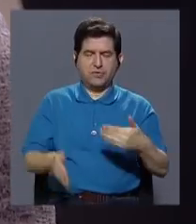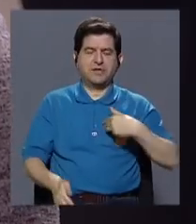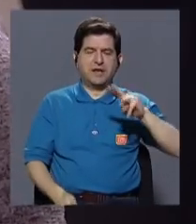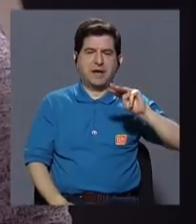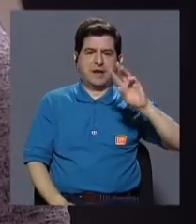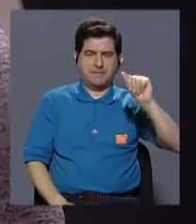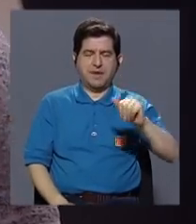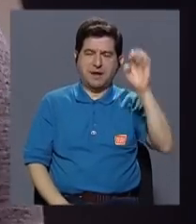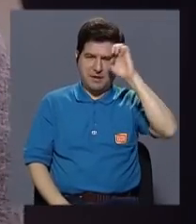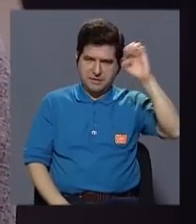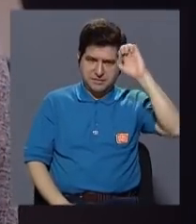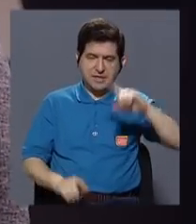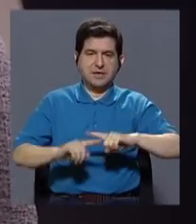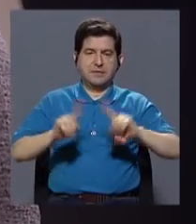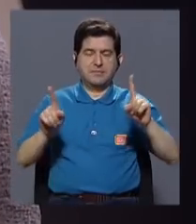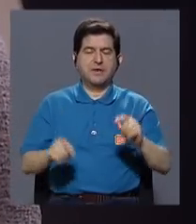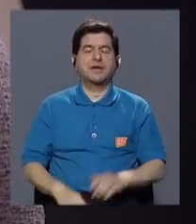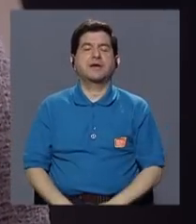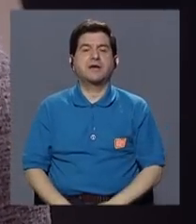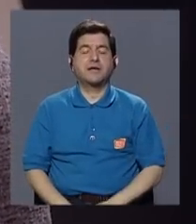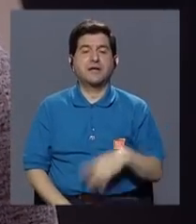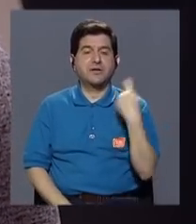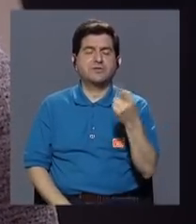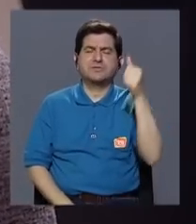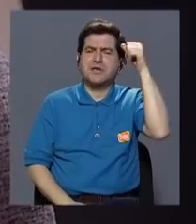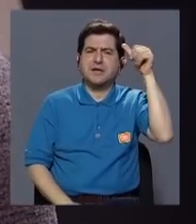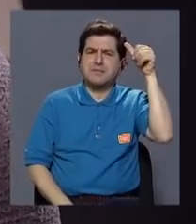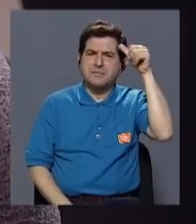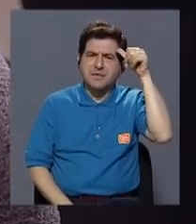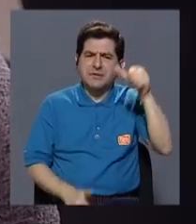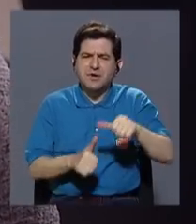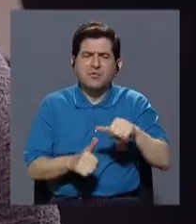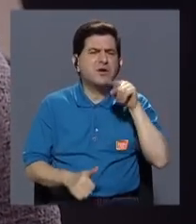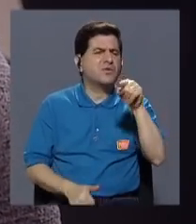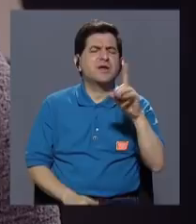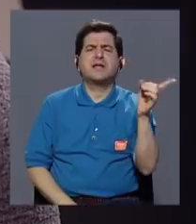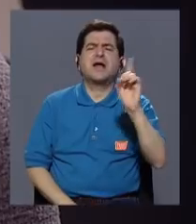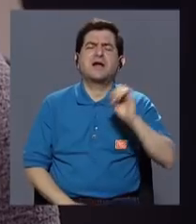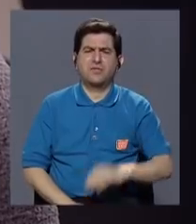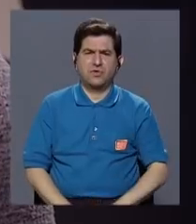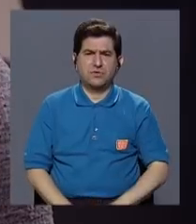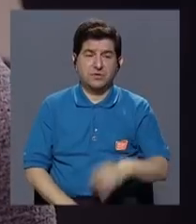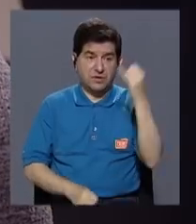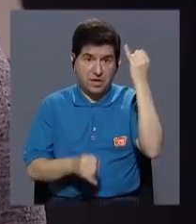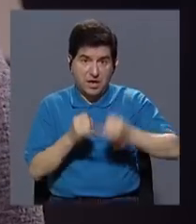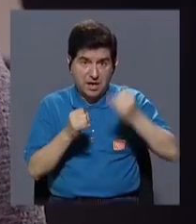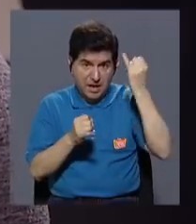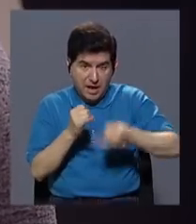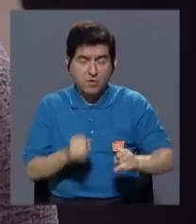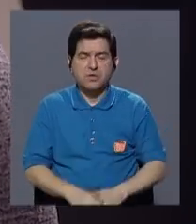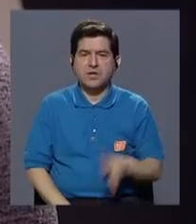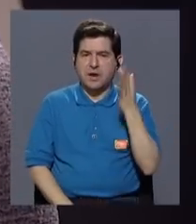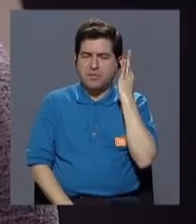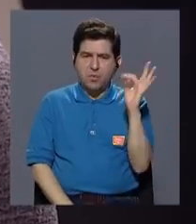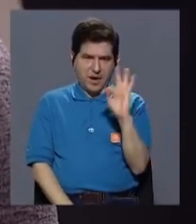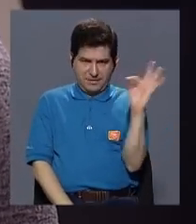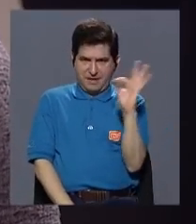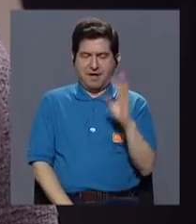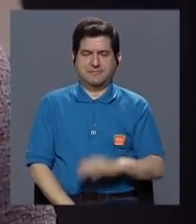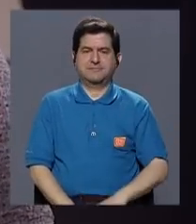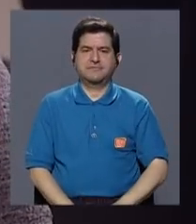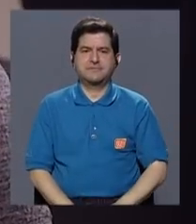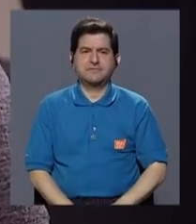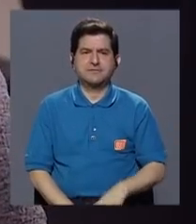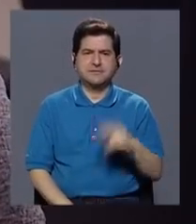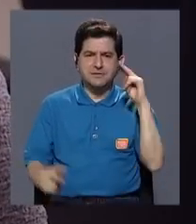teniendo un máster en yoga para no sé qué y presentando mi primer libro y siempre me pregunto dónde está ella la última que es la chica trans